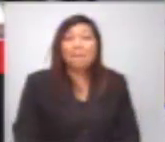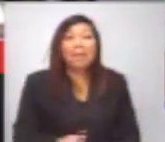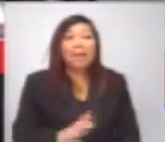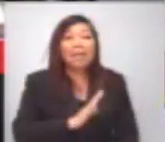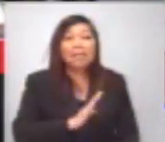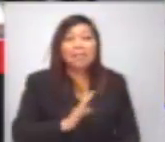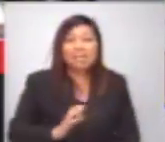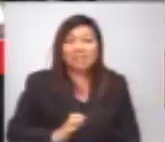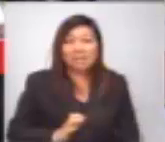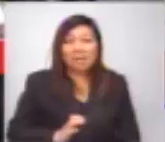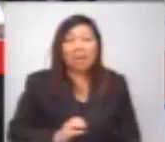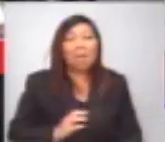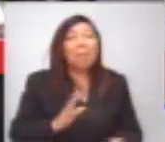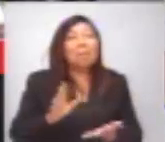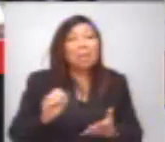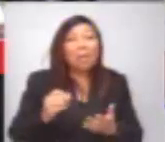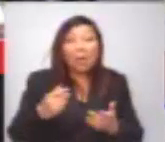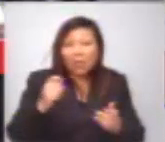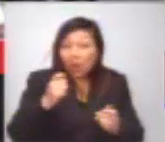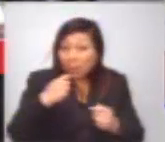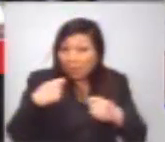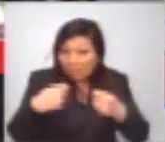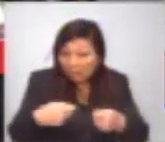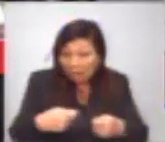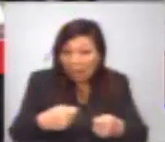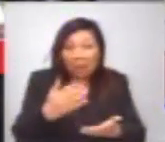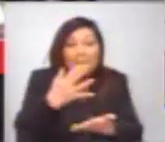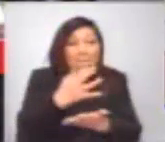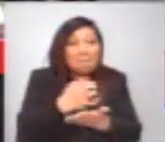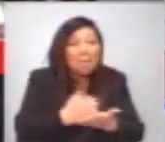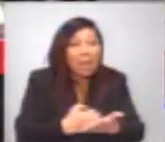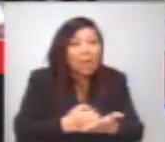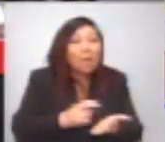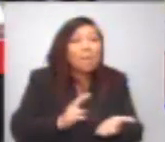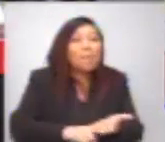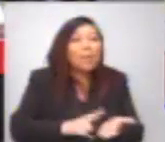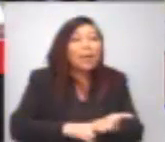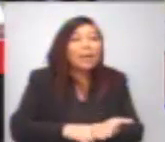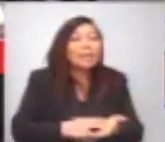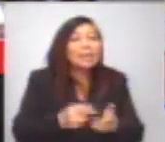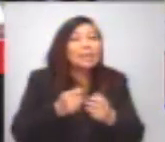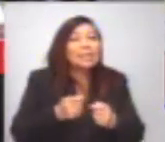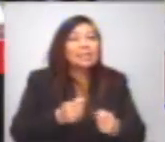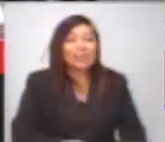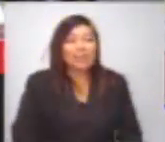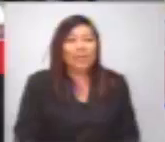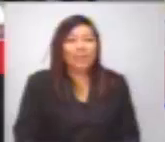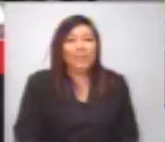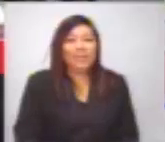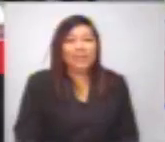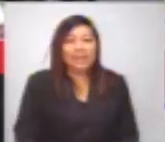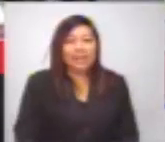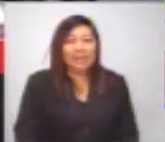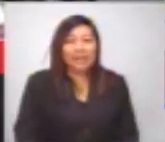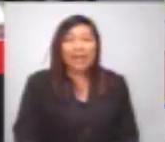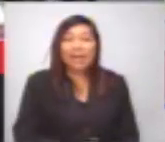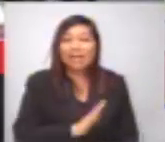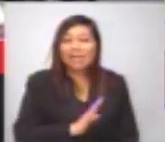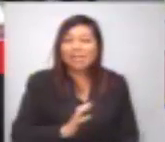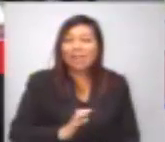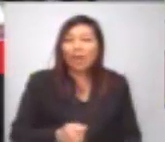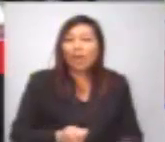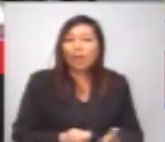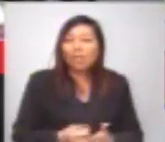y el Estado les perdona impuestos. En el fondo, no es una donación, le están exigiendo al Estado